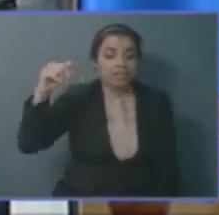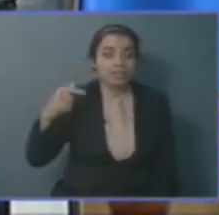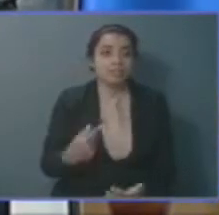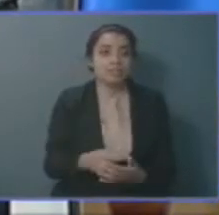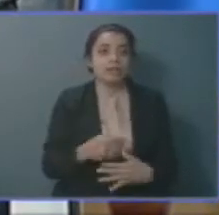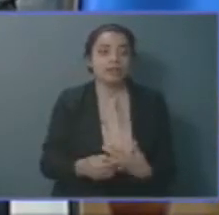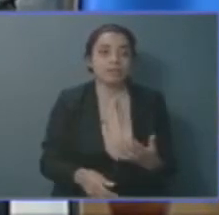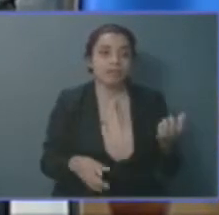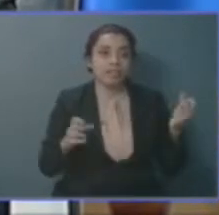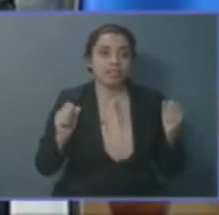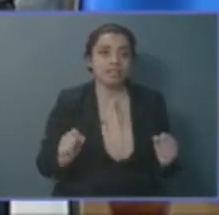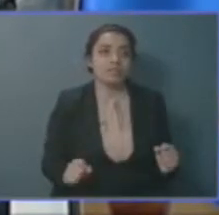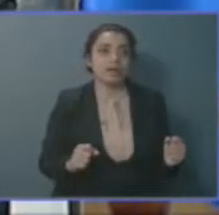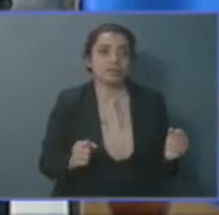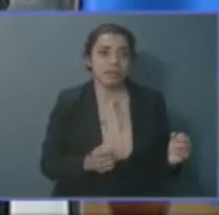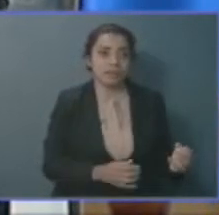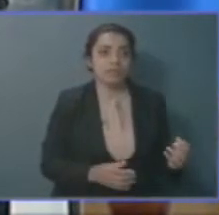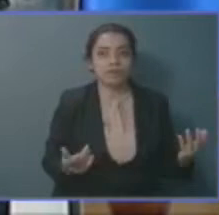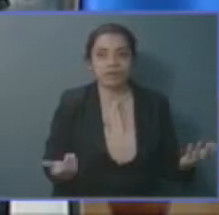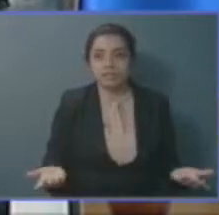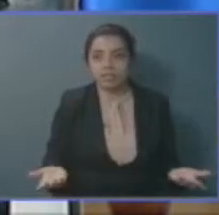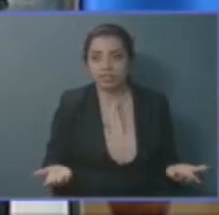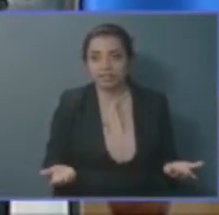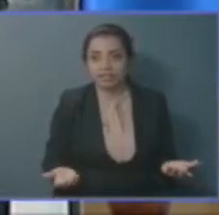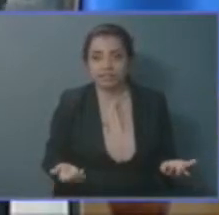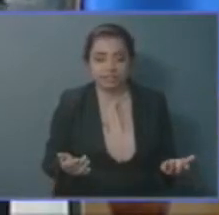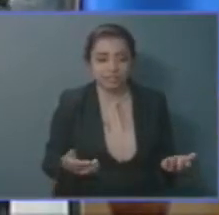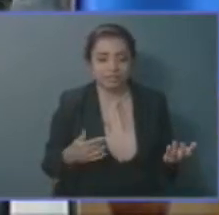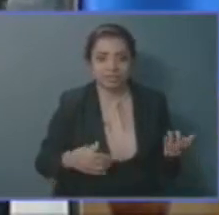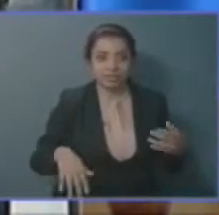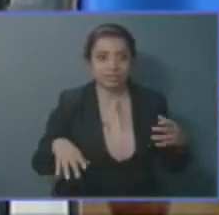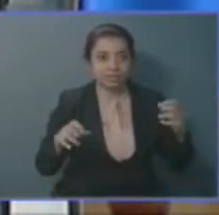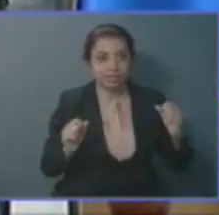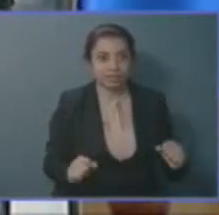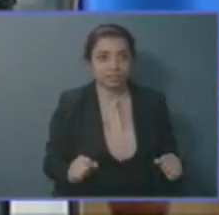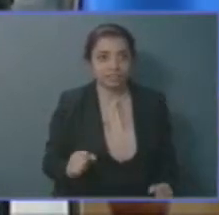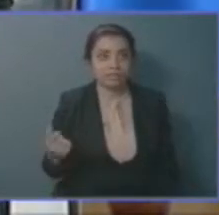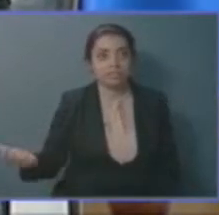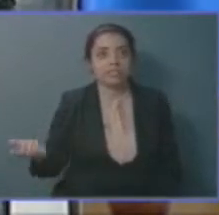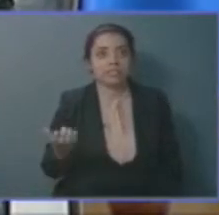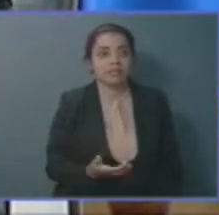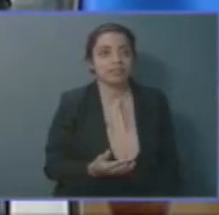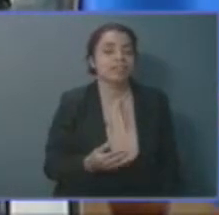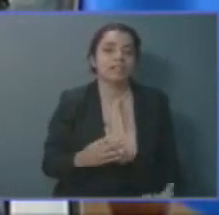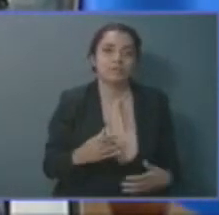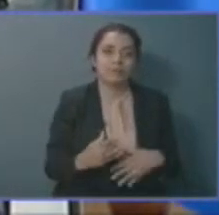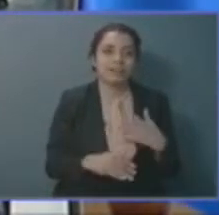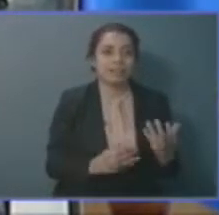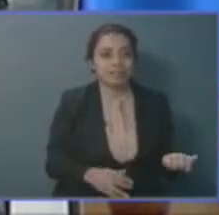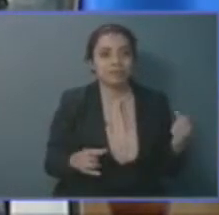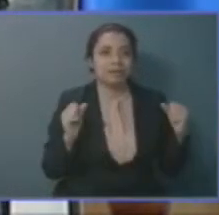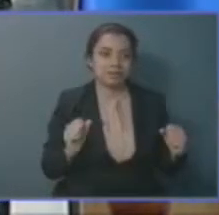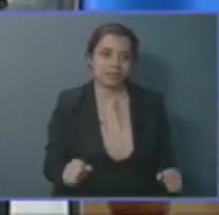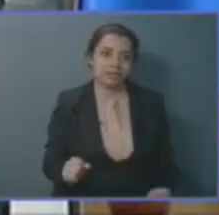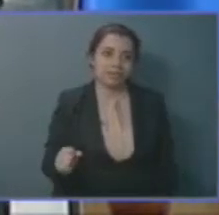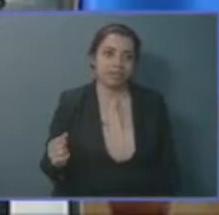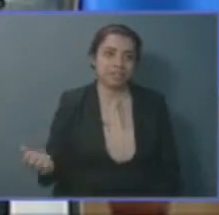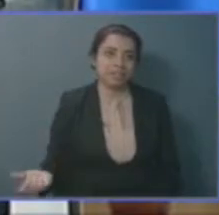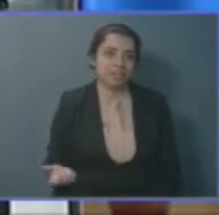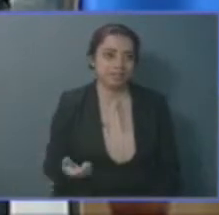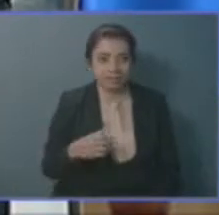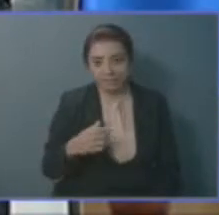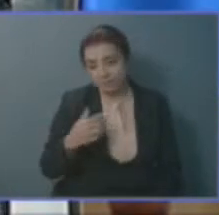buscando consensos con el órgano ejecutivo, habiéndolo logrado en un altísimo porcentaje, no